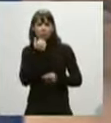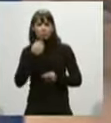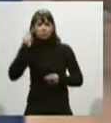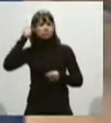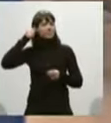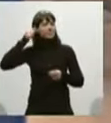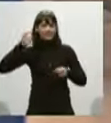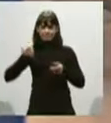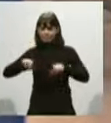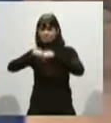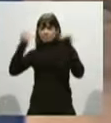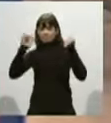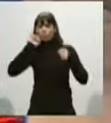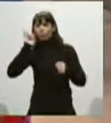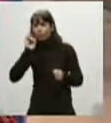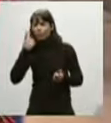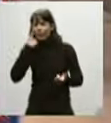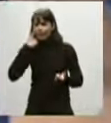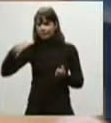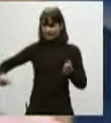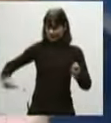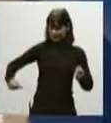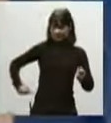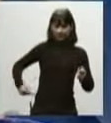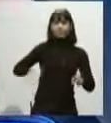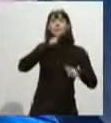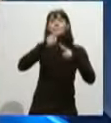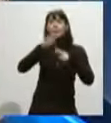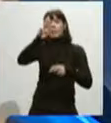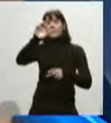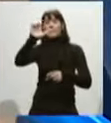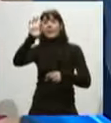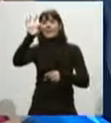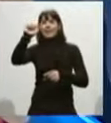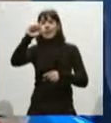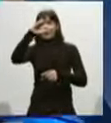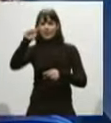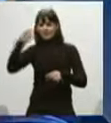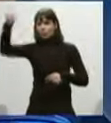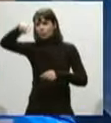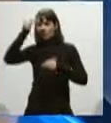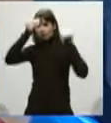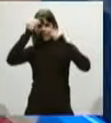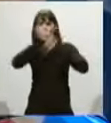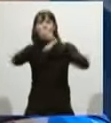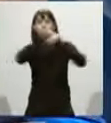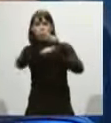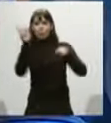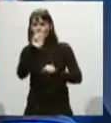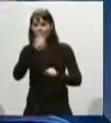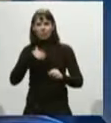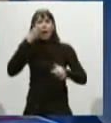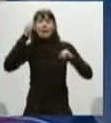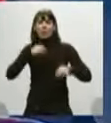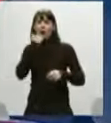A ver exactamente qué es lo que ha pasado. Esto se llama petaca, justo lo que tenemos aquí detrás, lo que eran ustedes que son unos explosivos. Y de repente creo que he tocado algo de la